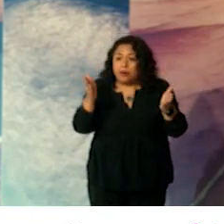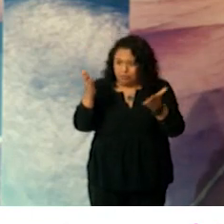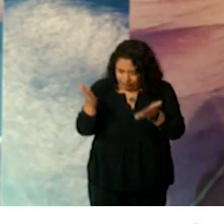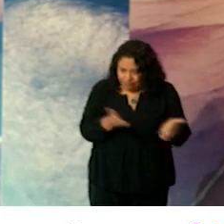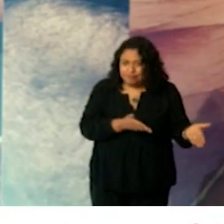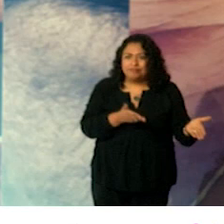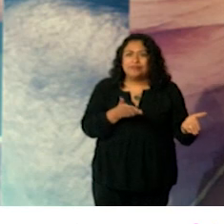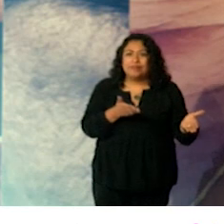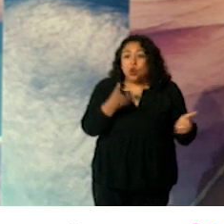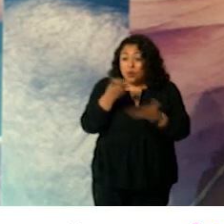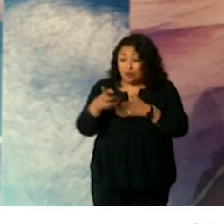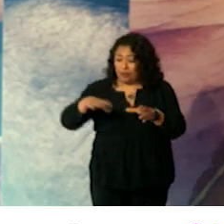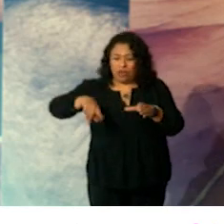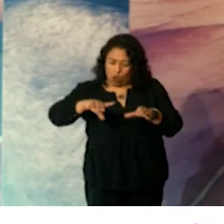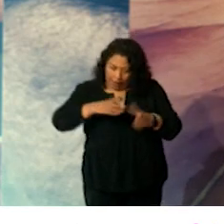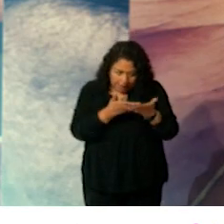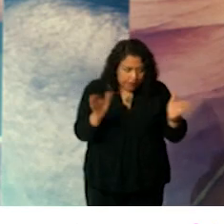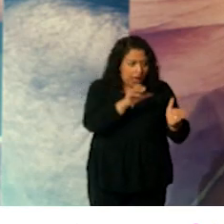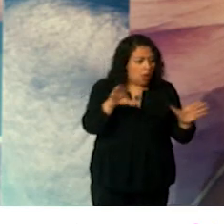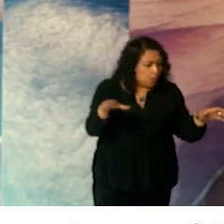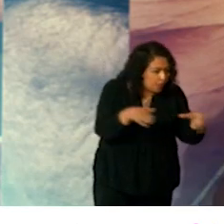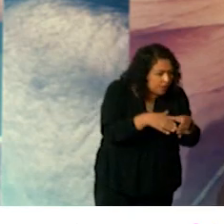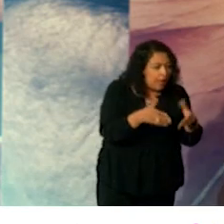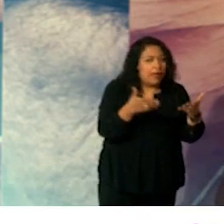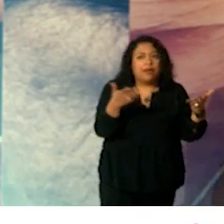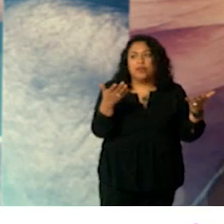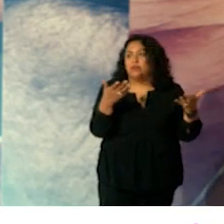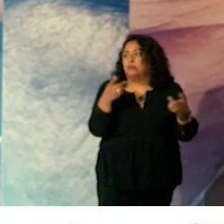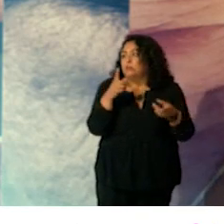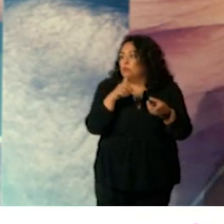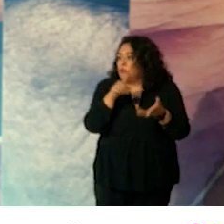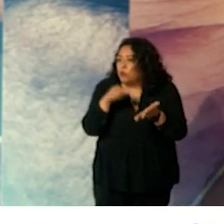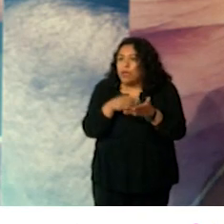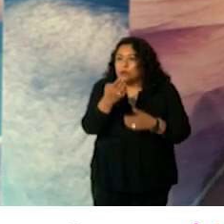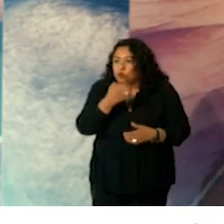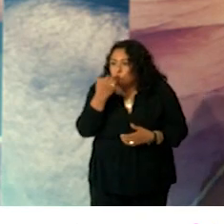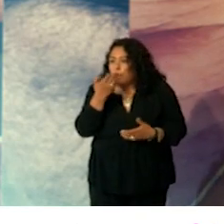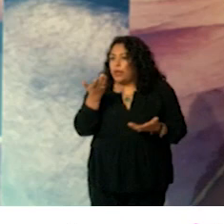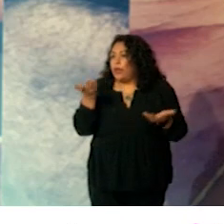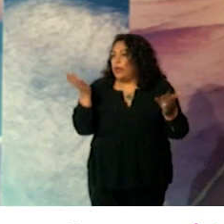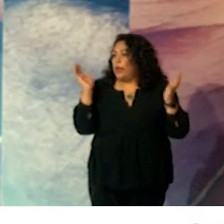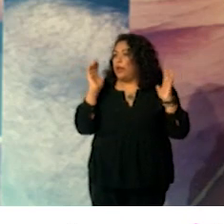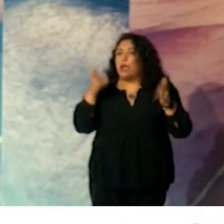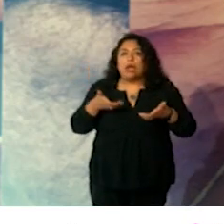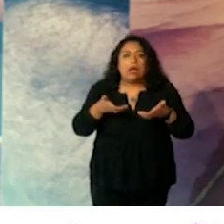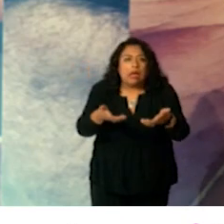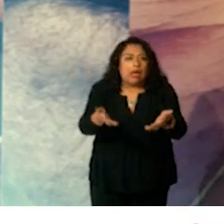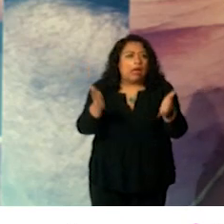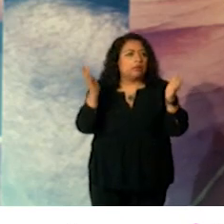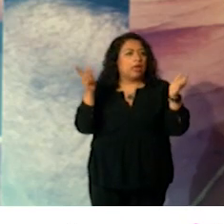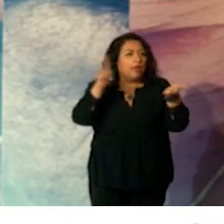gente, sea donde sea, desde las comunidades, desde las escuelas, en las calles, en